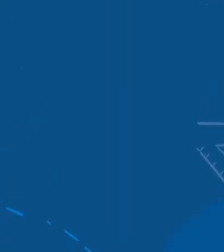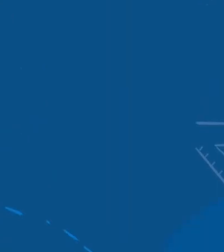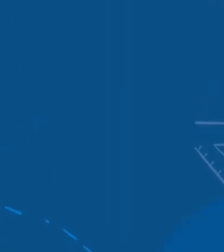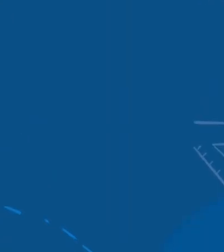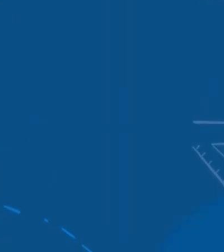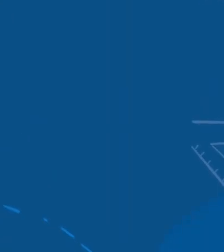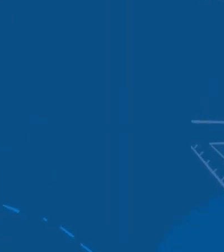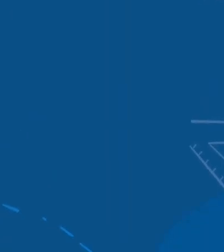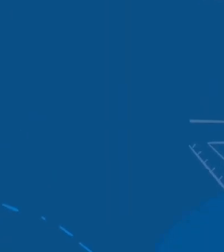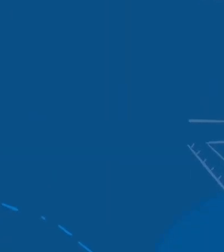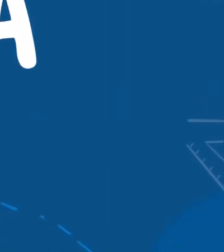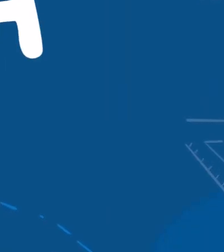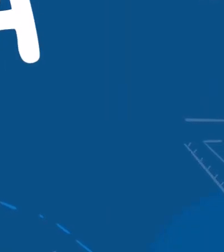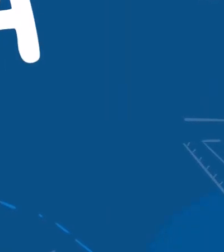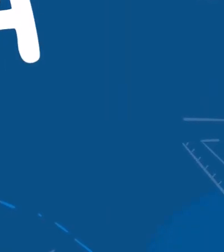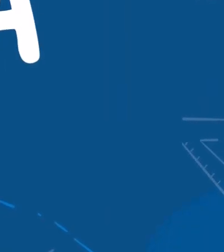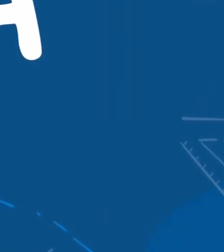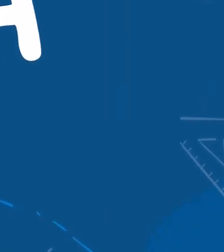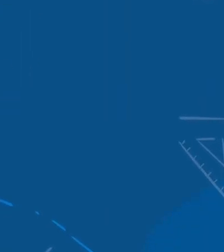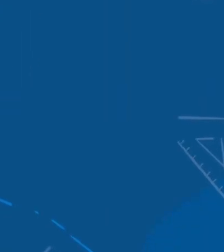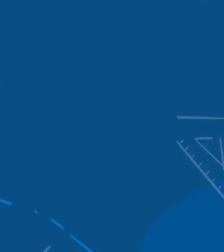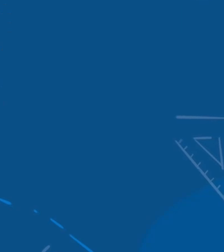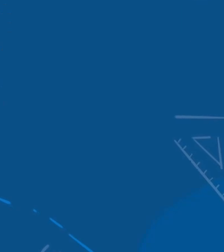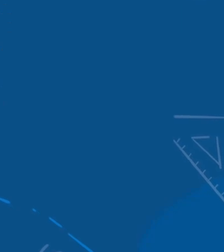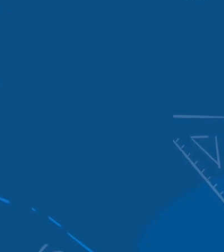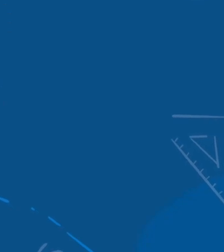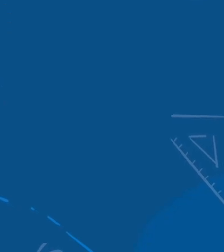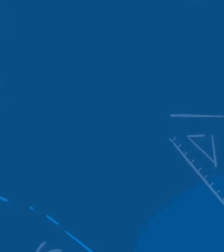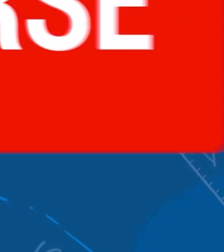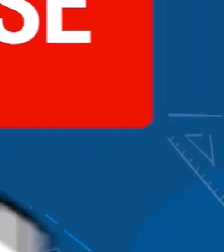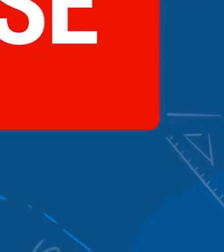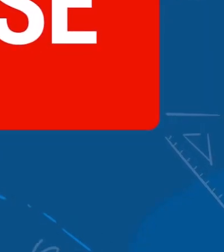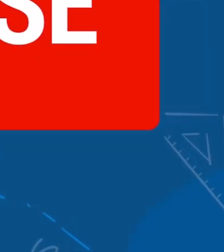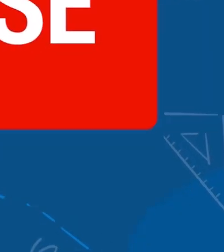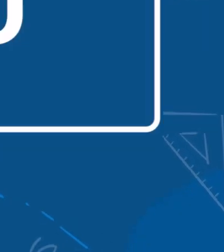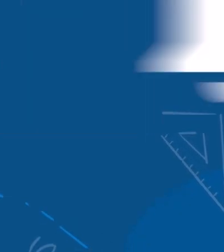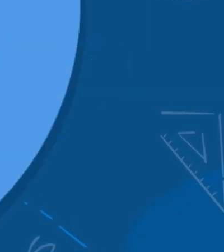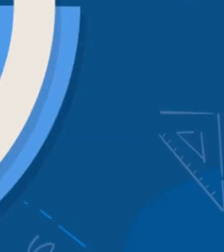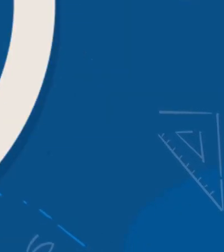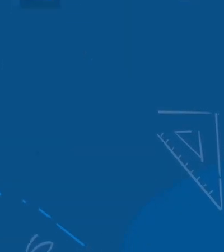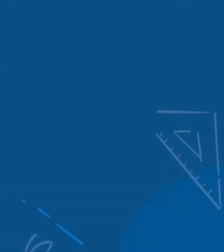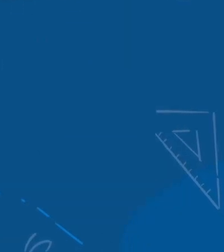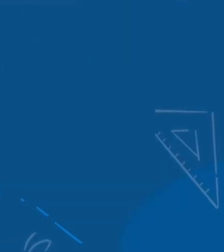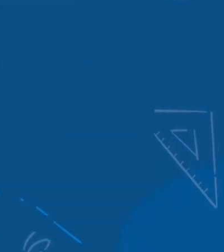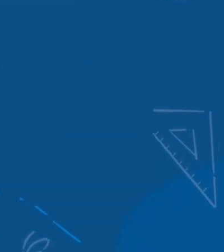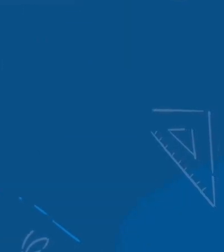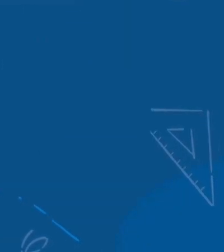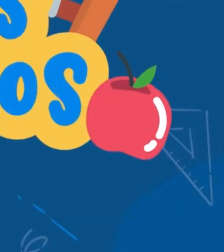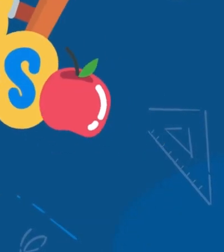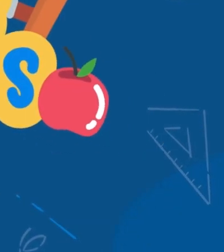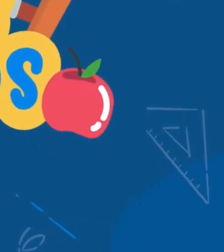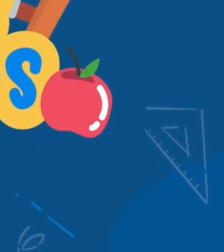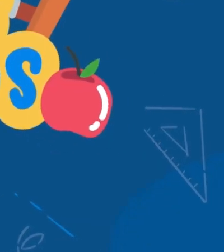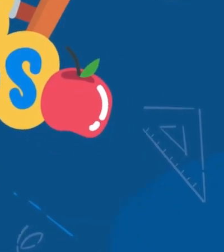que este video te ayude un poco. Si conoces a alguien que le pueda ayudar a este video, comparte, dale like y suscríbete. Saludos.